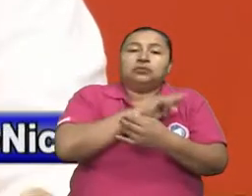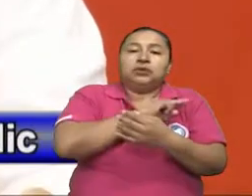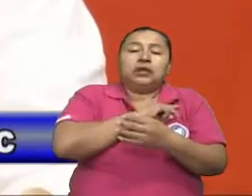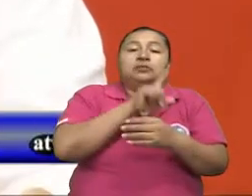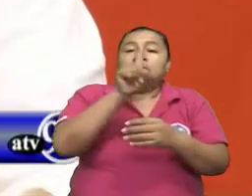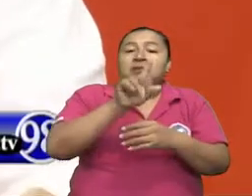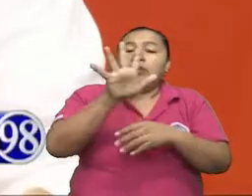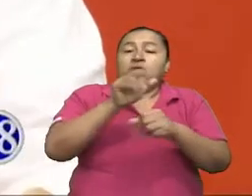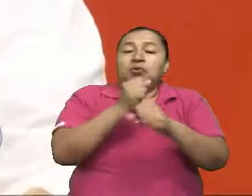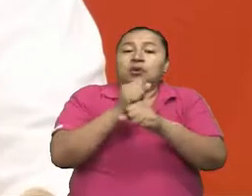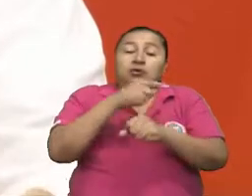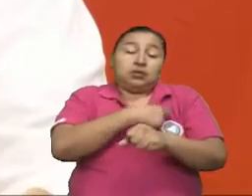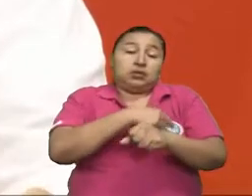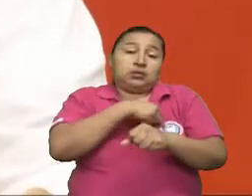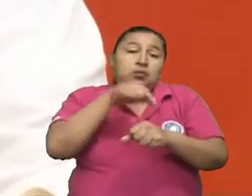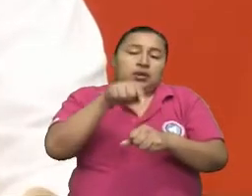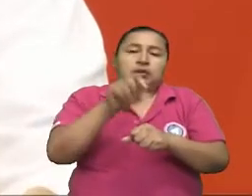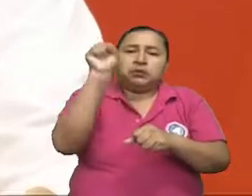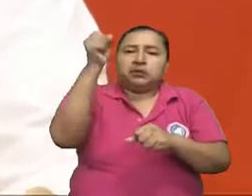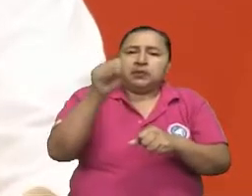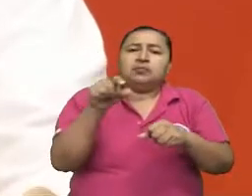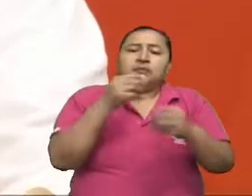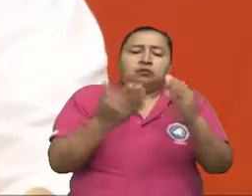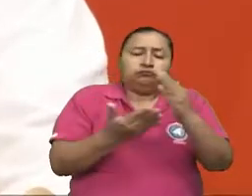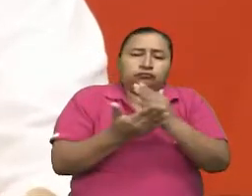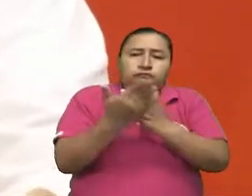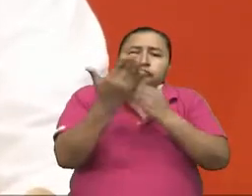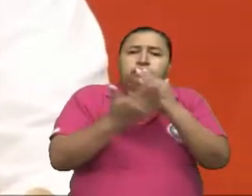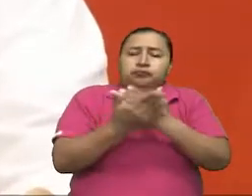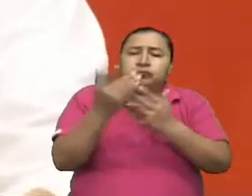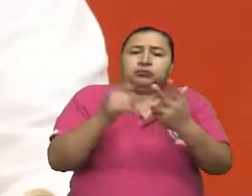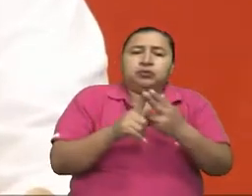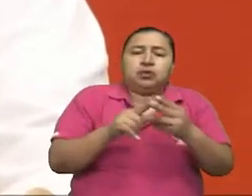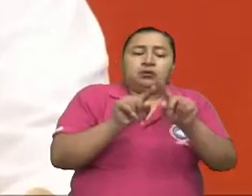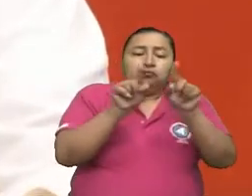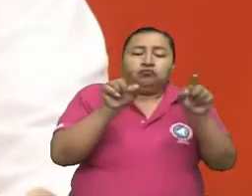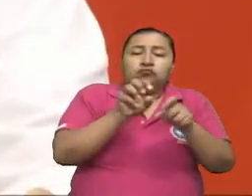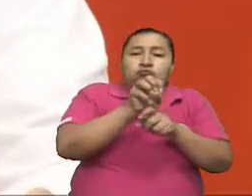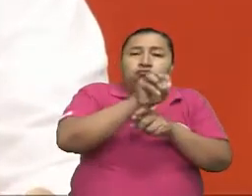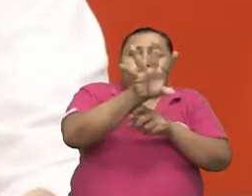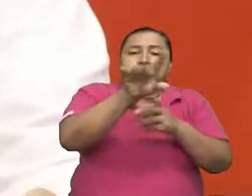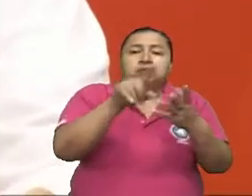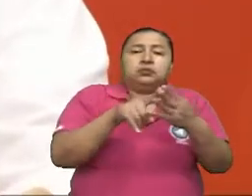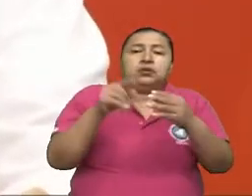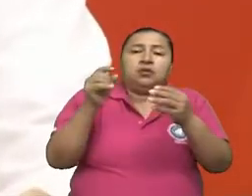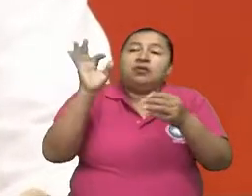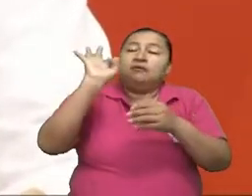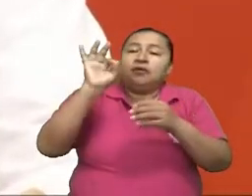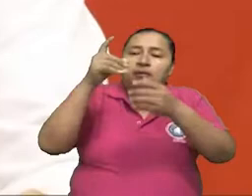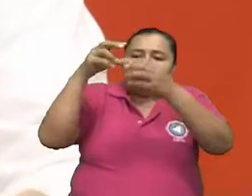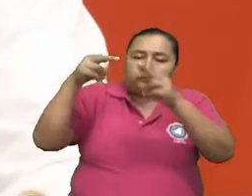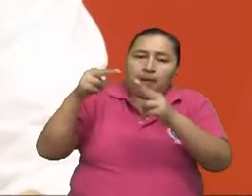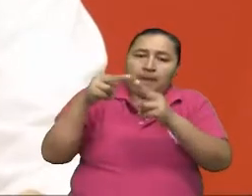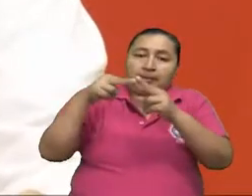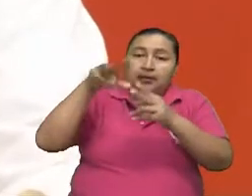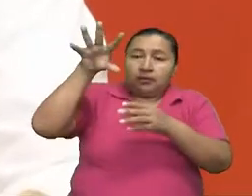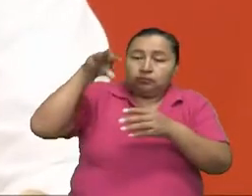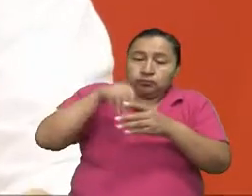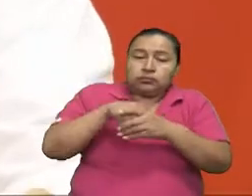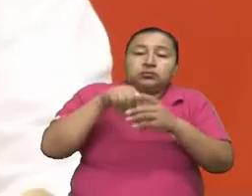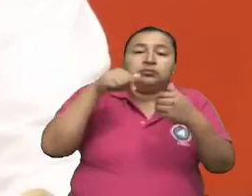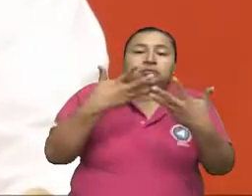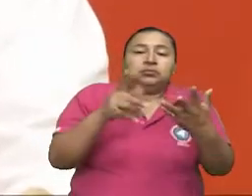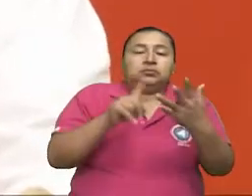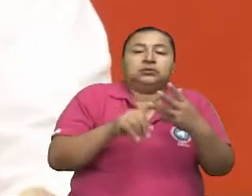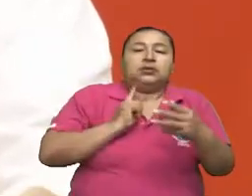secundaria a distancia en el campo, impresoras, data shop, con un sistema recargable de baterías y comenzamos